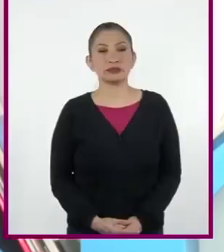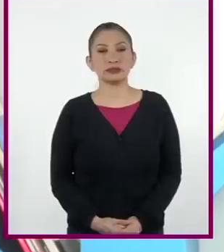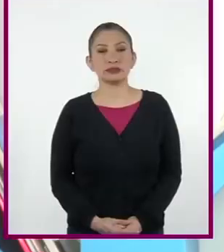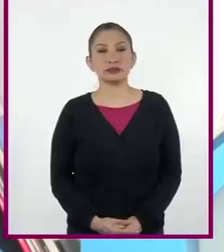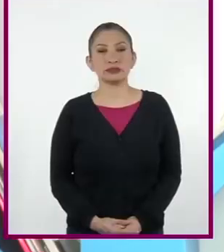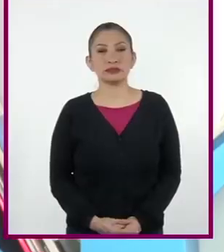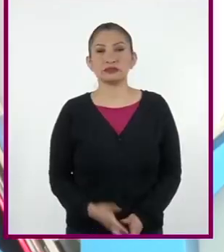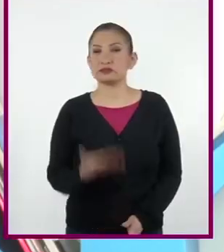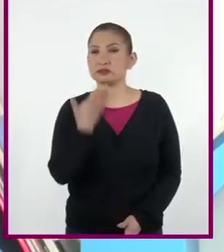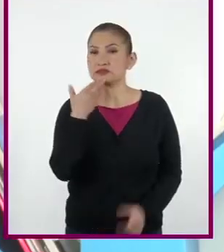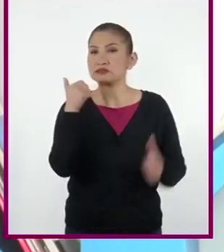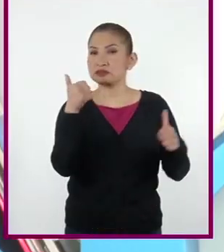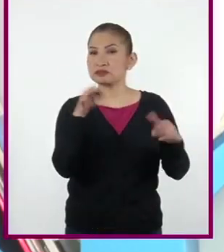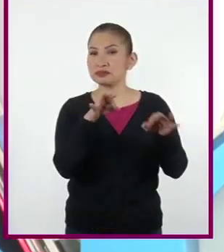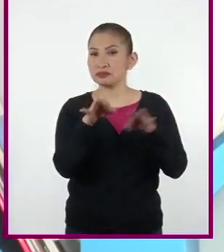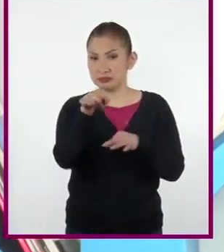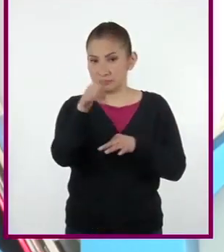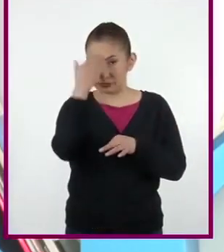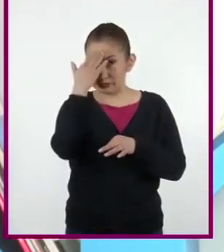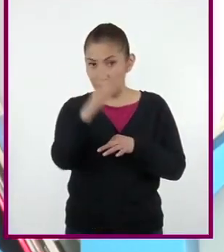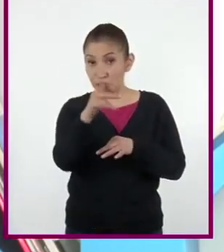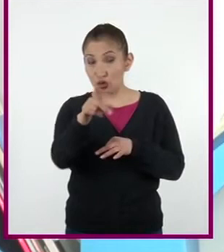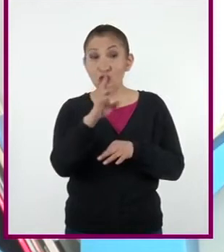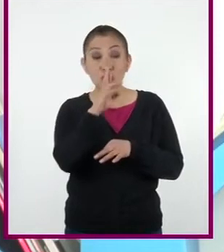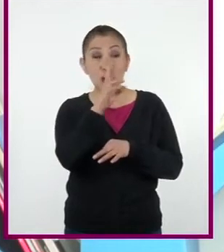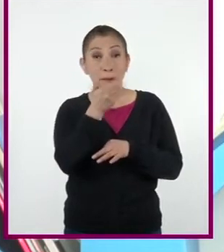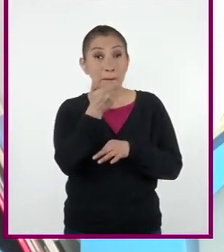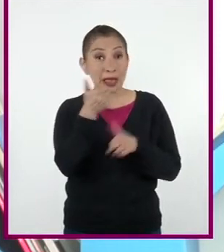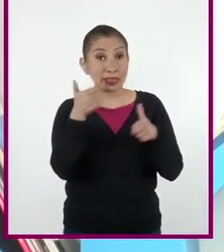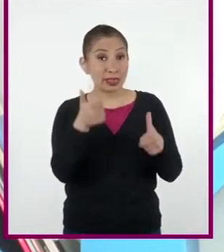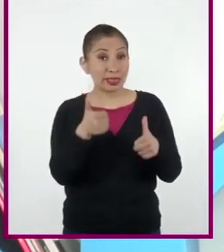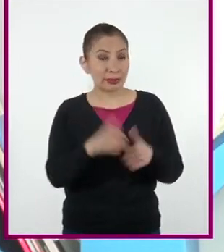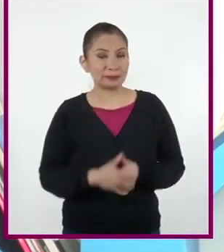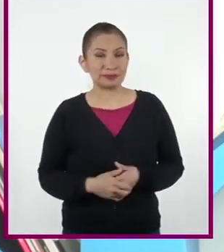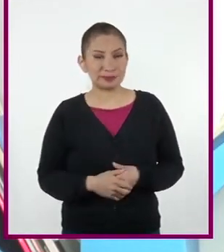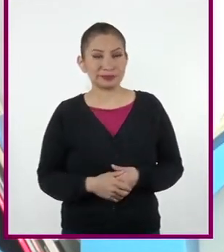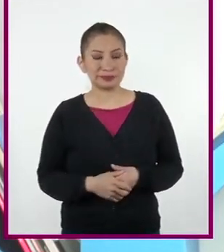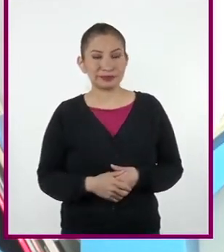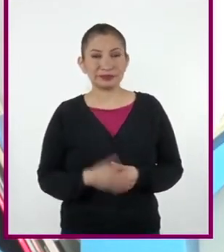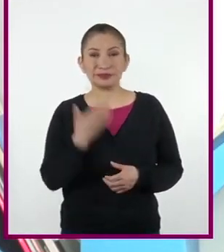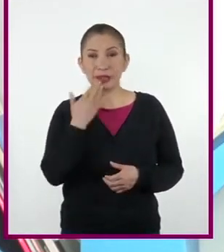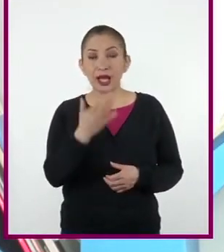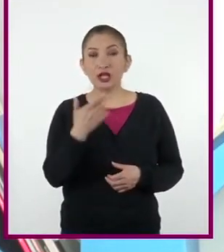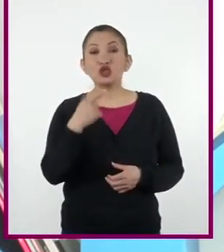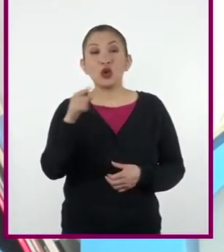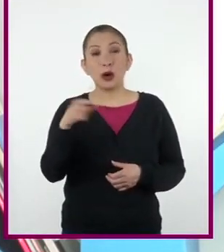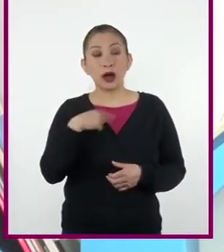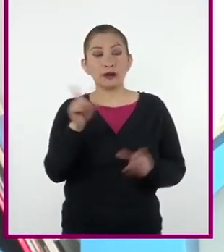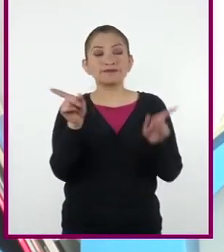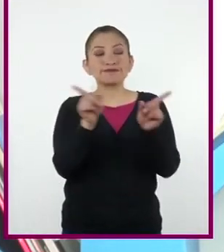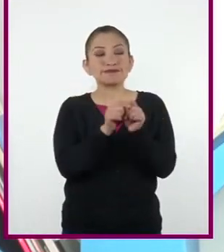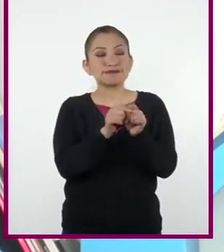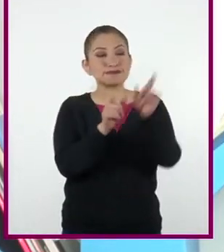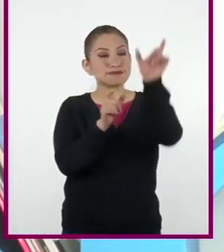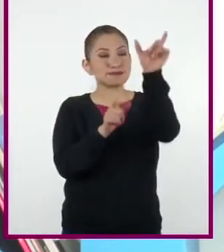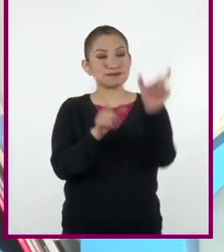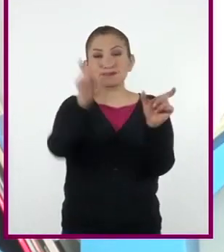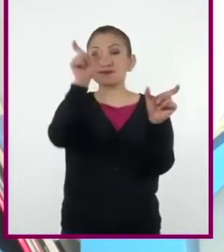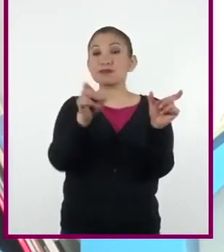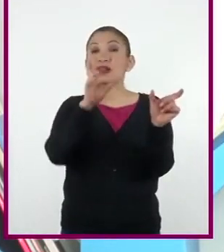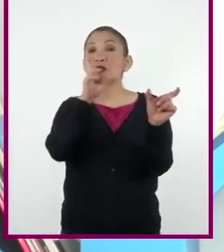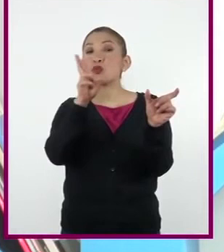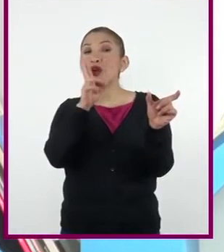Muy buen trabajo. ¿Quieres saber si contestaron correctamente? Bueno, colocaremos brevemente las